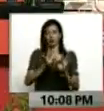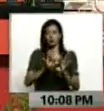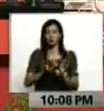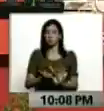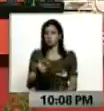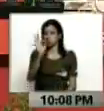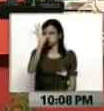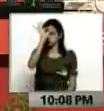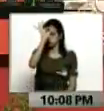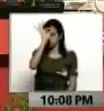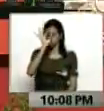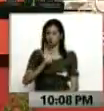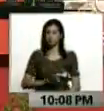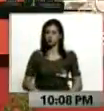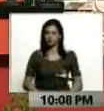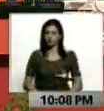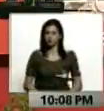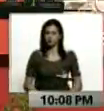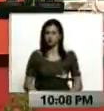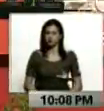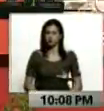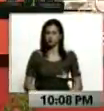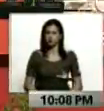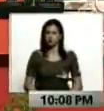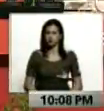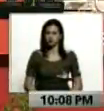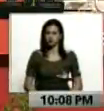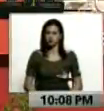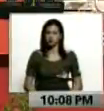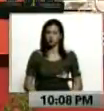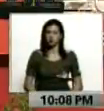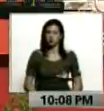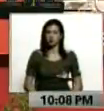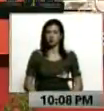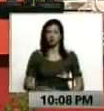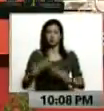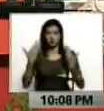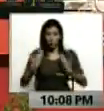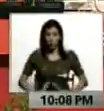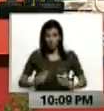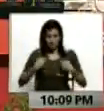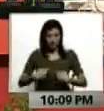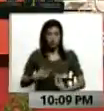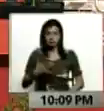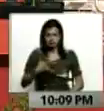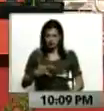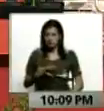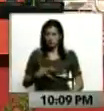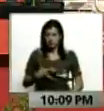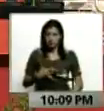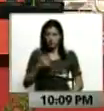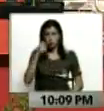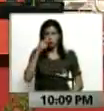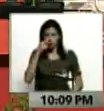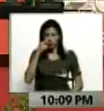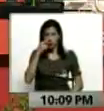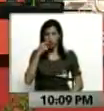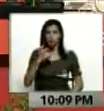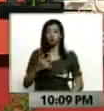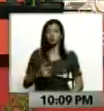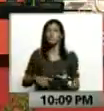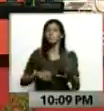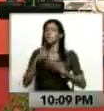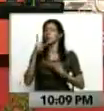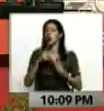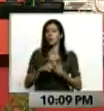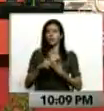fen Yo no sé pero en verdad en lo humano si en algún